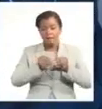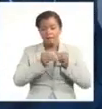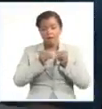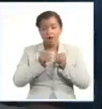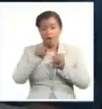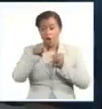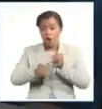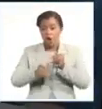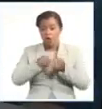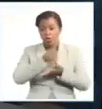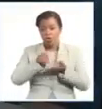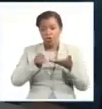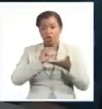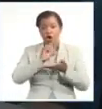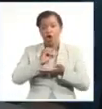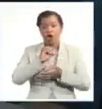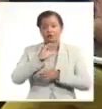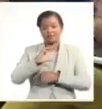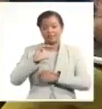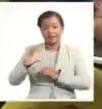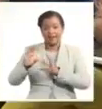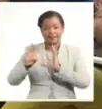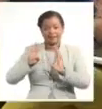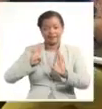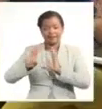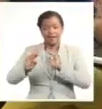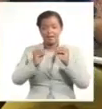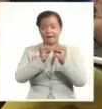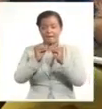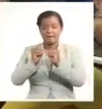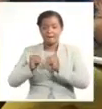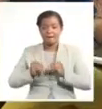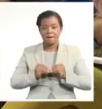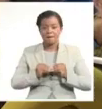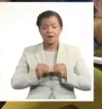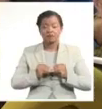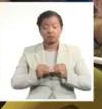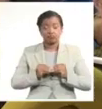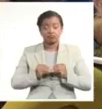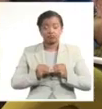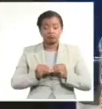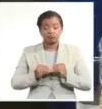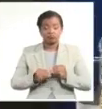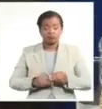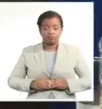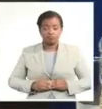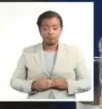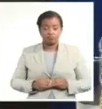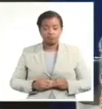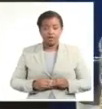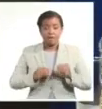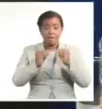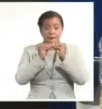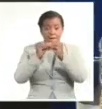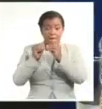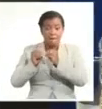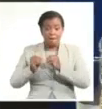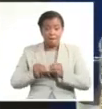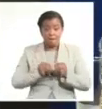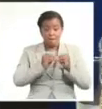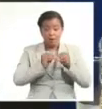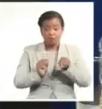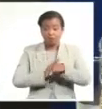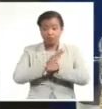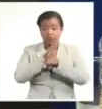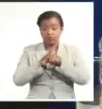región occidental y hemos apreciado que a partir de la identificación de su circulación ha incrementado